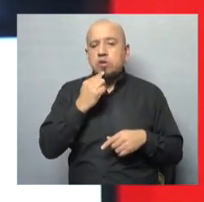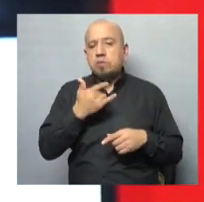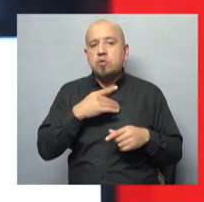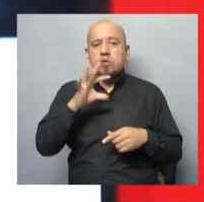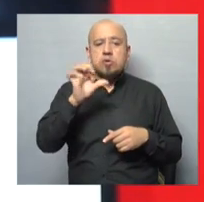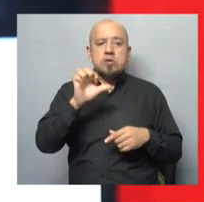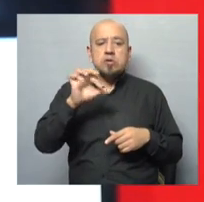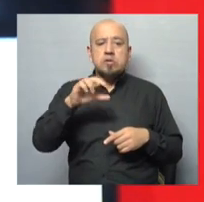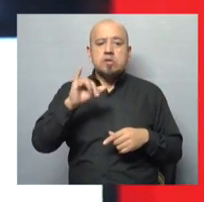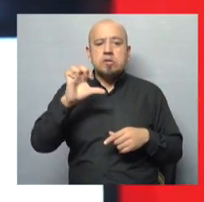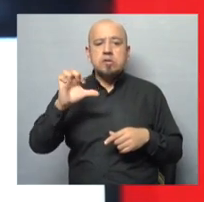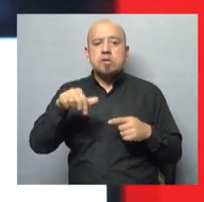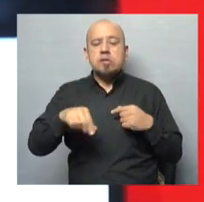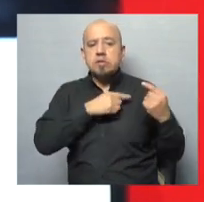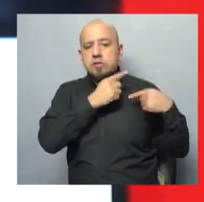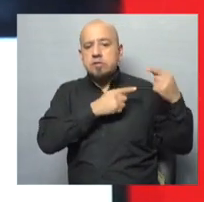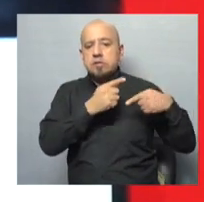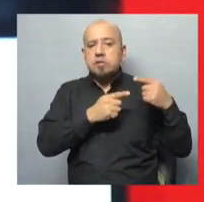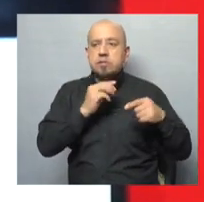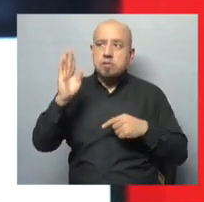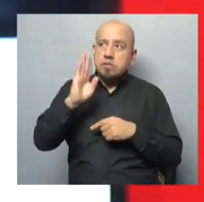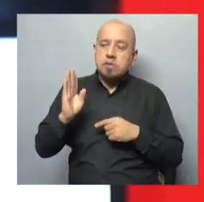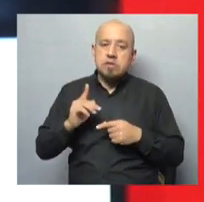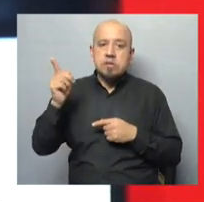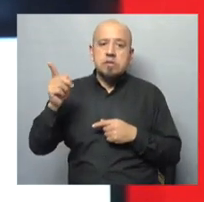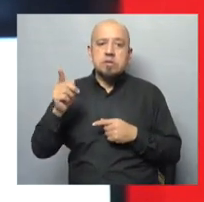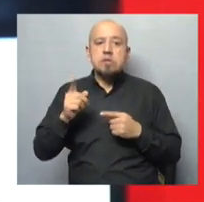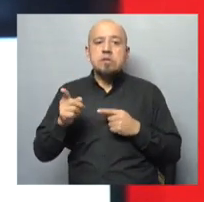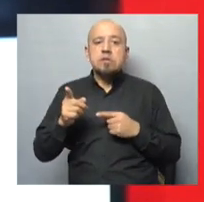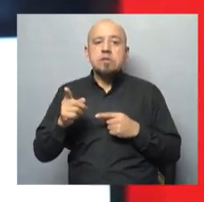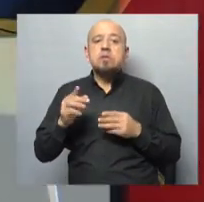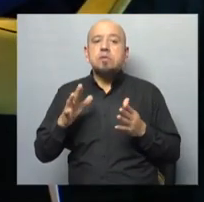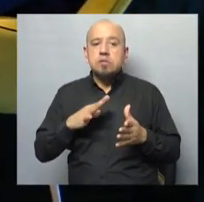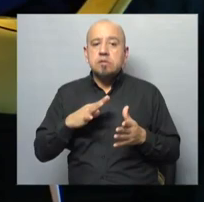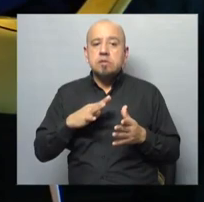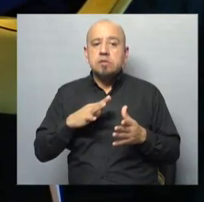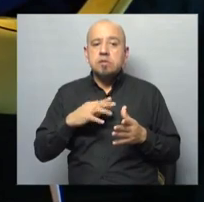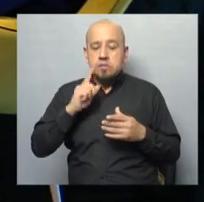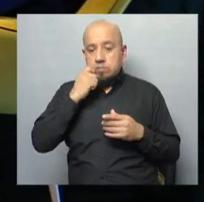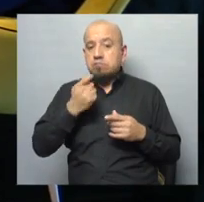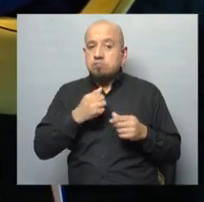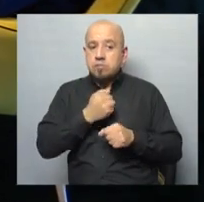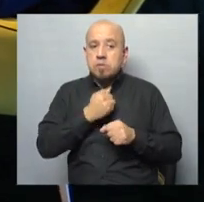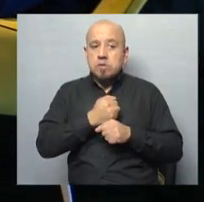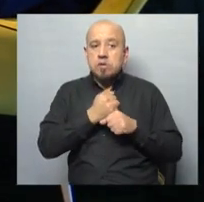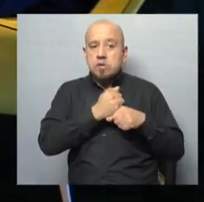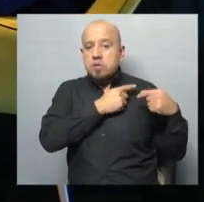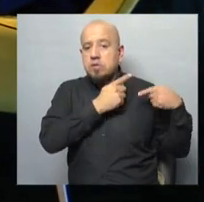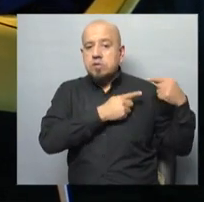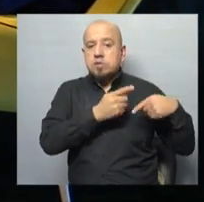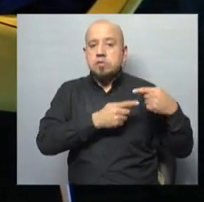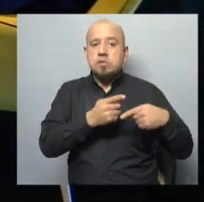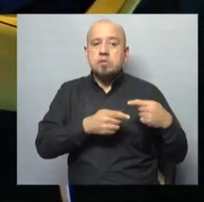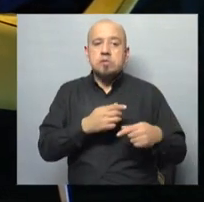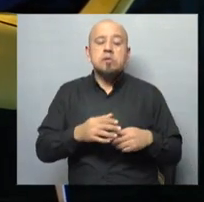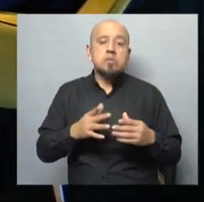trabajé en impuro es una serie para brasil también y es divino laburar en series es precioso el precioso de la continuidad de trabajo es lindísima para